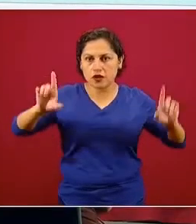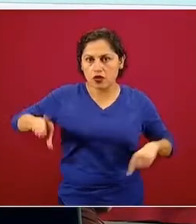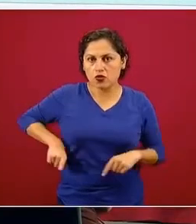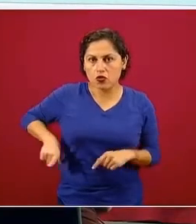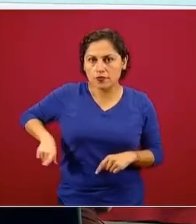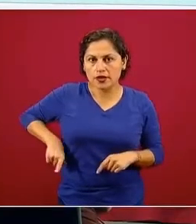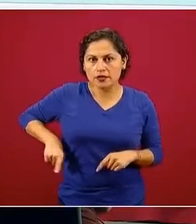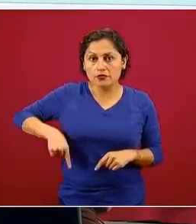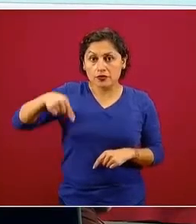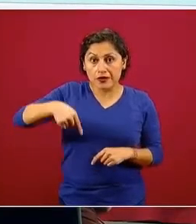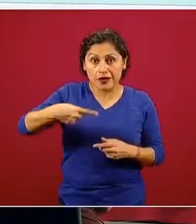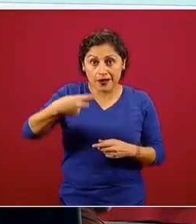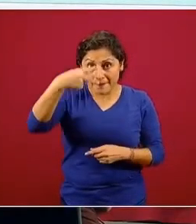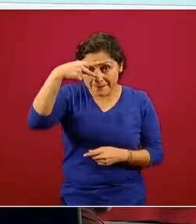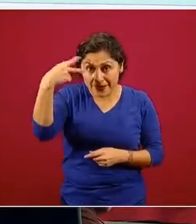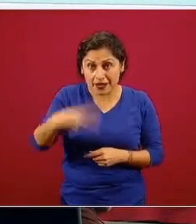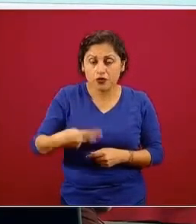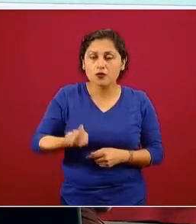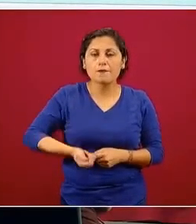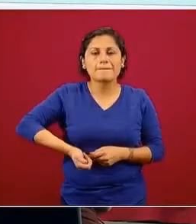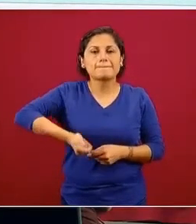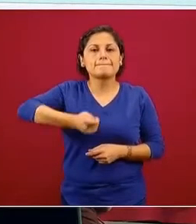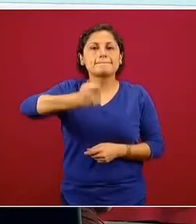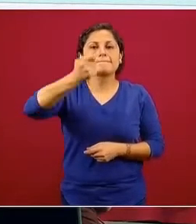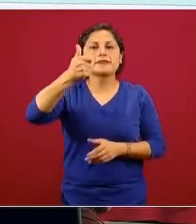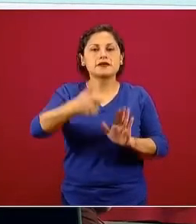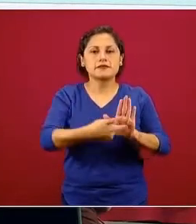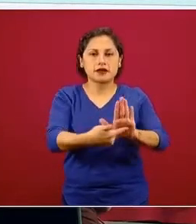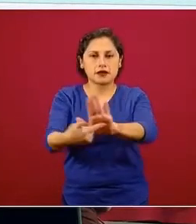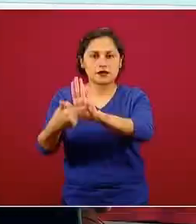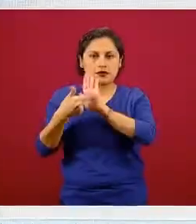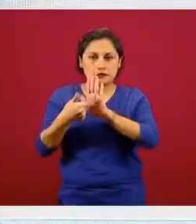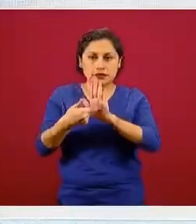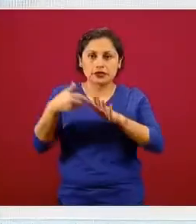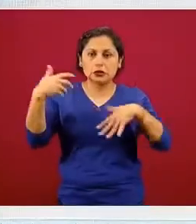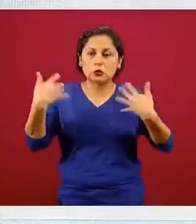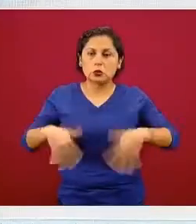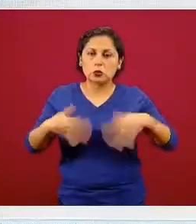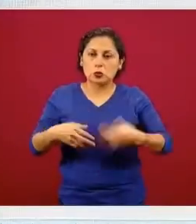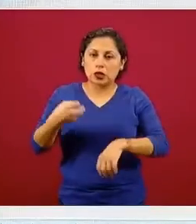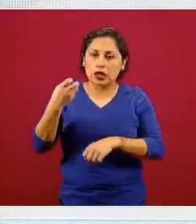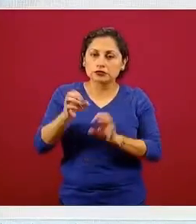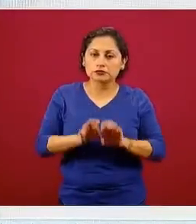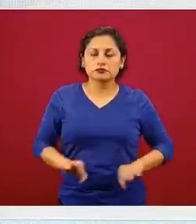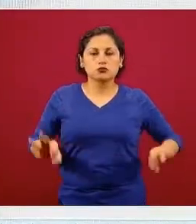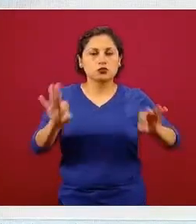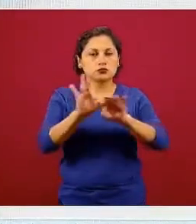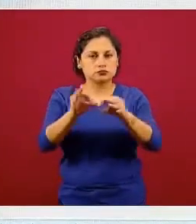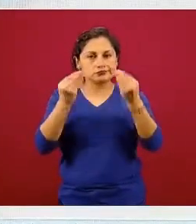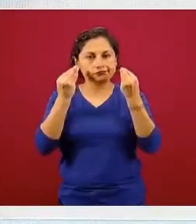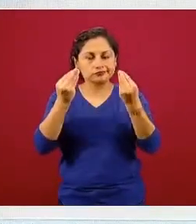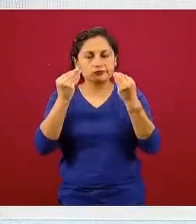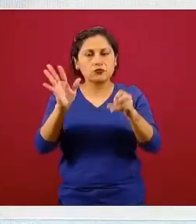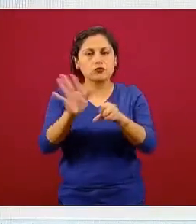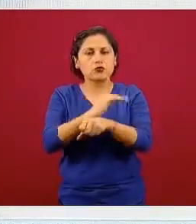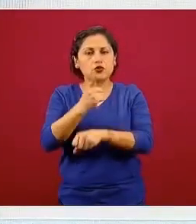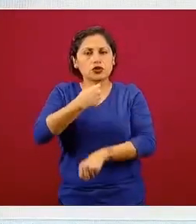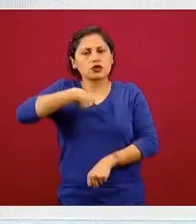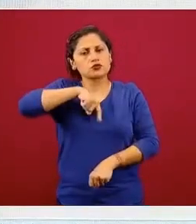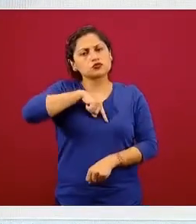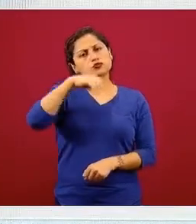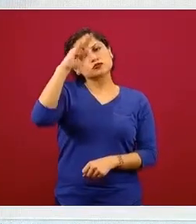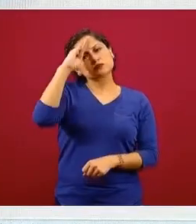ocurre en México. Y eso para nosotros es sumamente importante porque queremos que todas